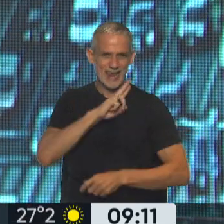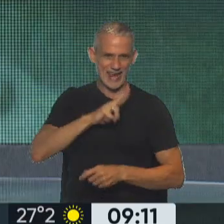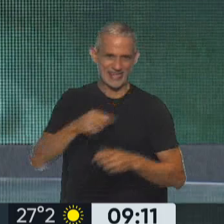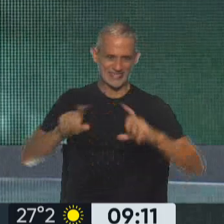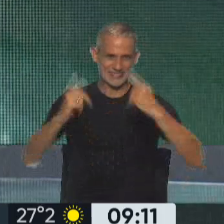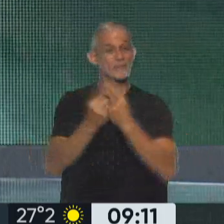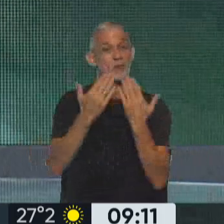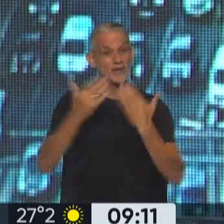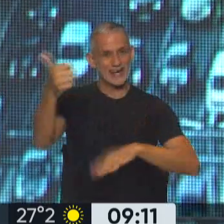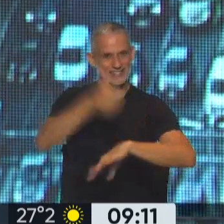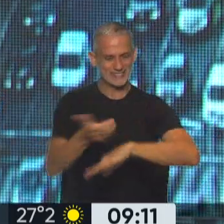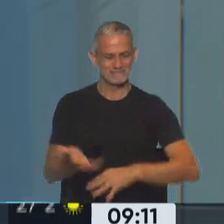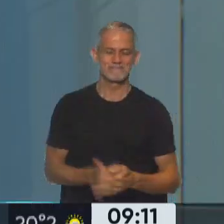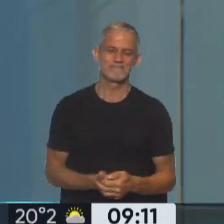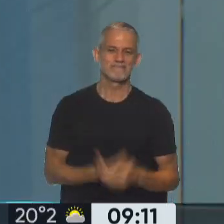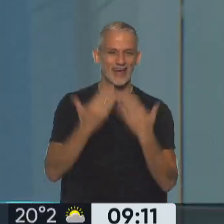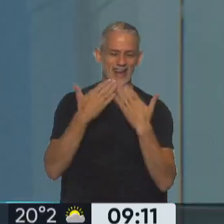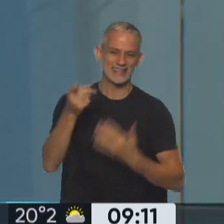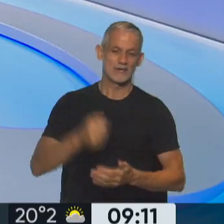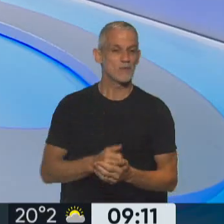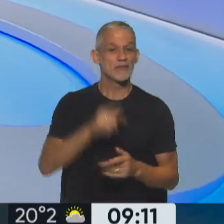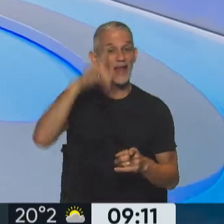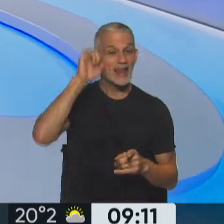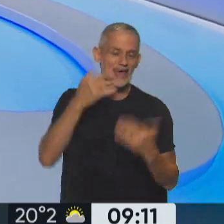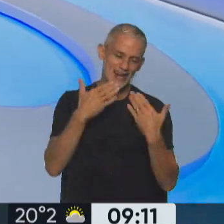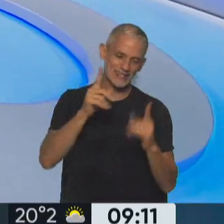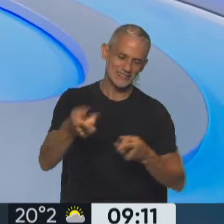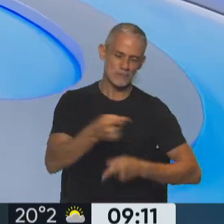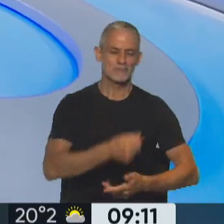María Claudia, gracias por haber venido. Gracias a ustedes. Gracias. Ley, gracias. Muchas gracias. Muchas gracias. Y hoy